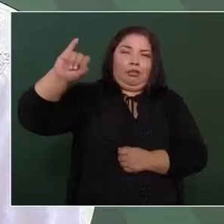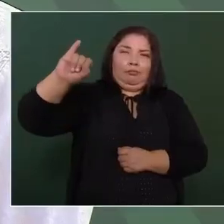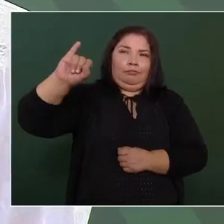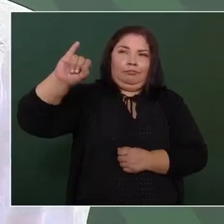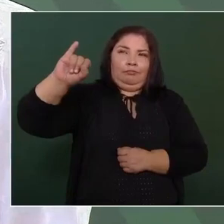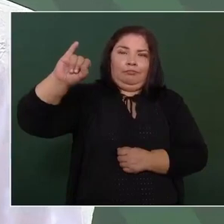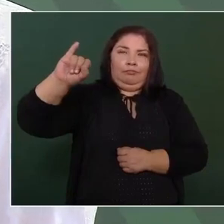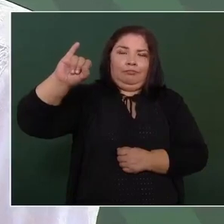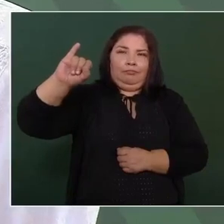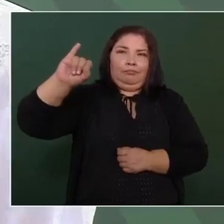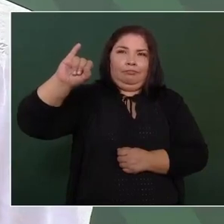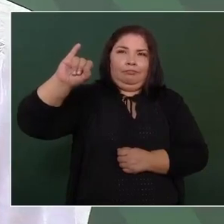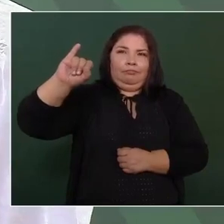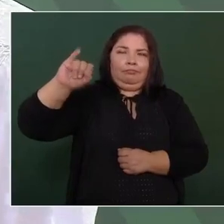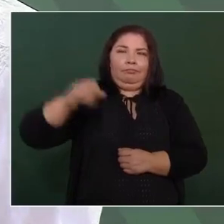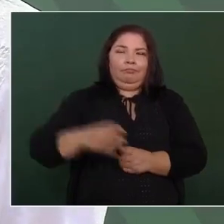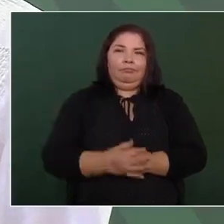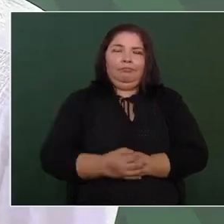Nada más